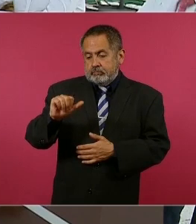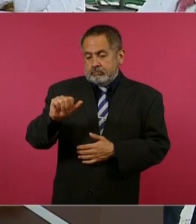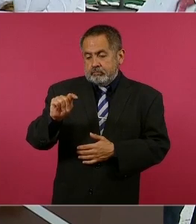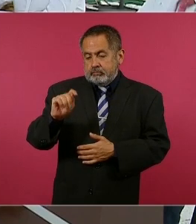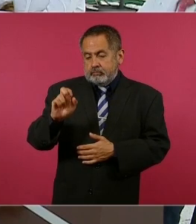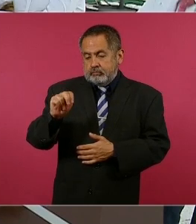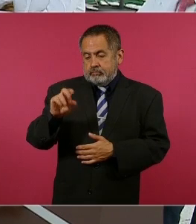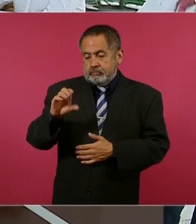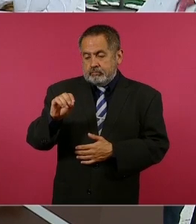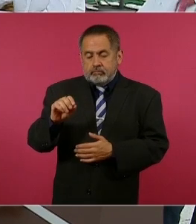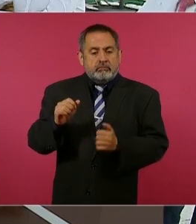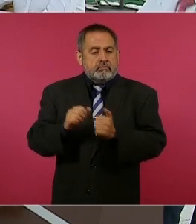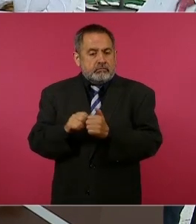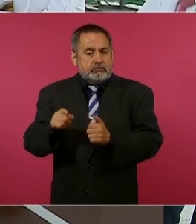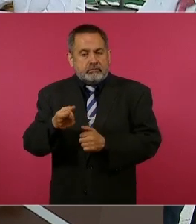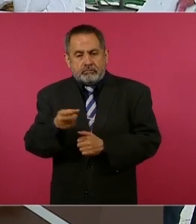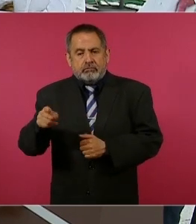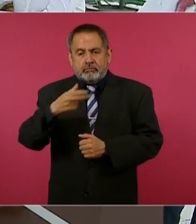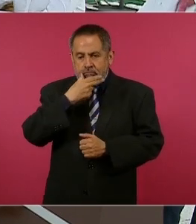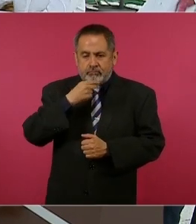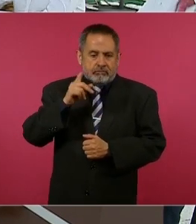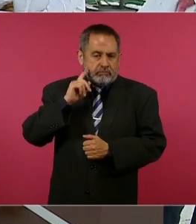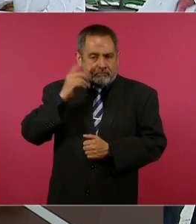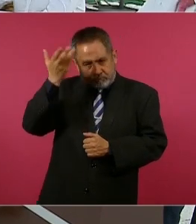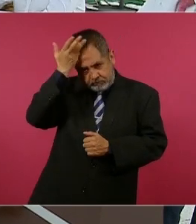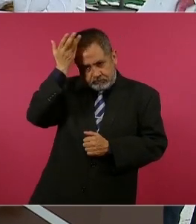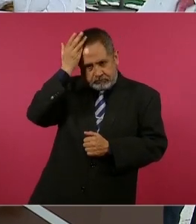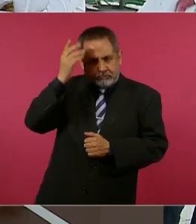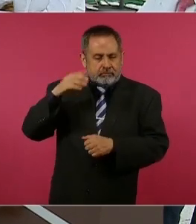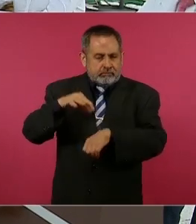personal médico y enfermerías que nos recibieron.